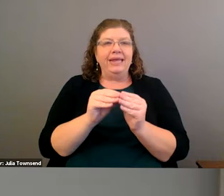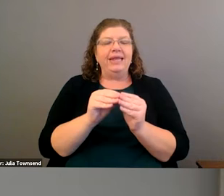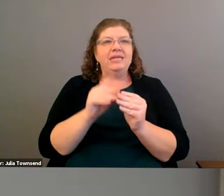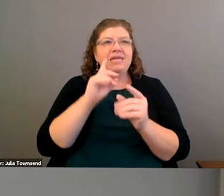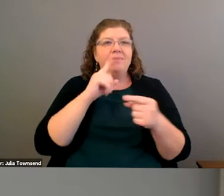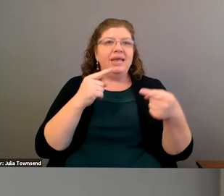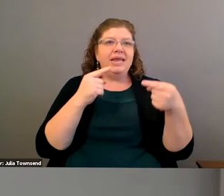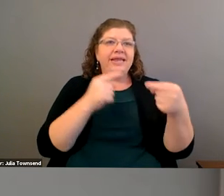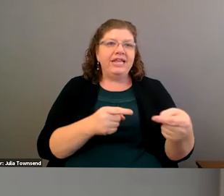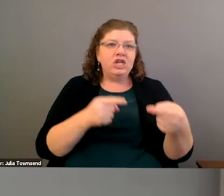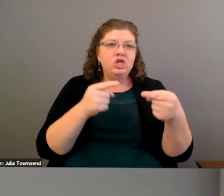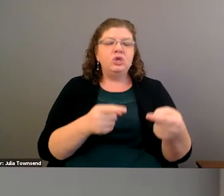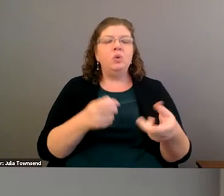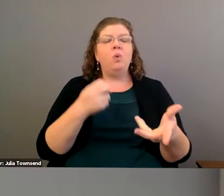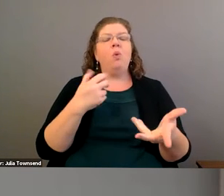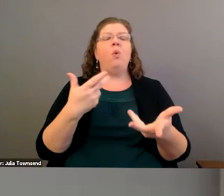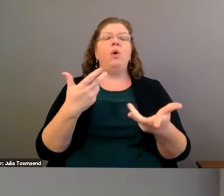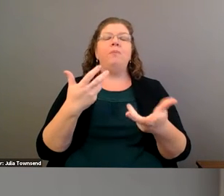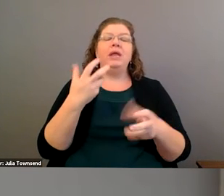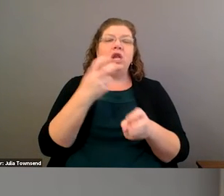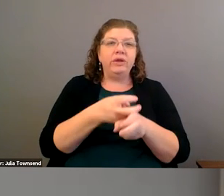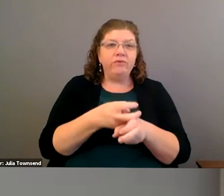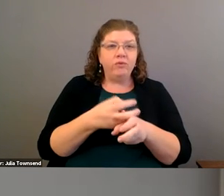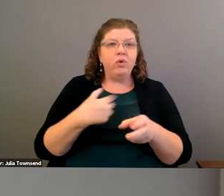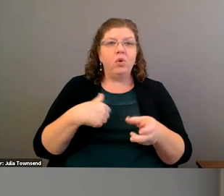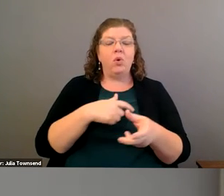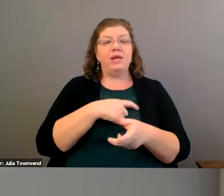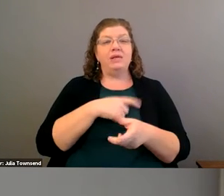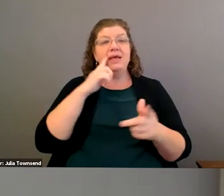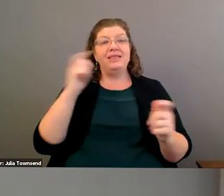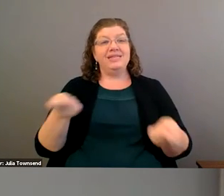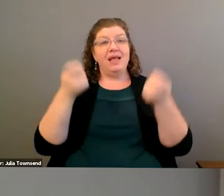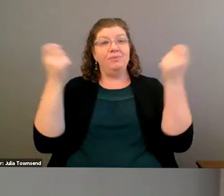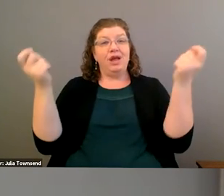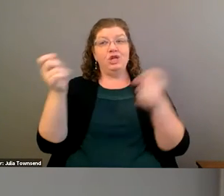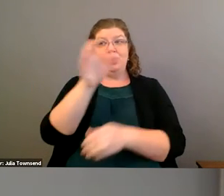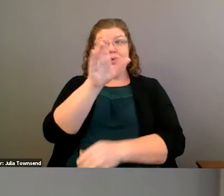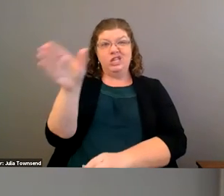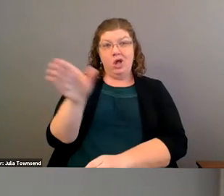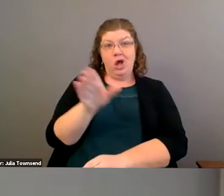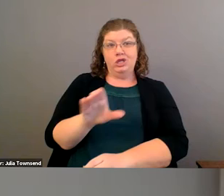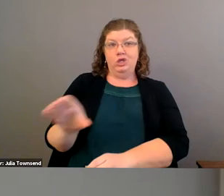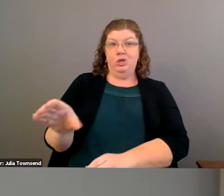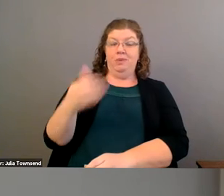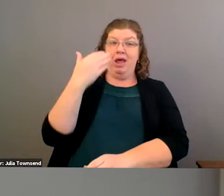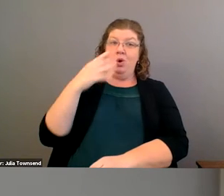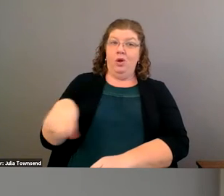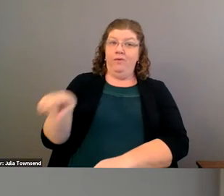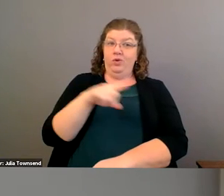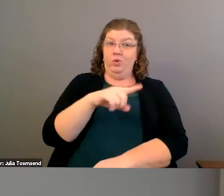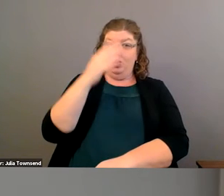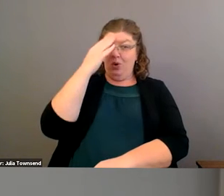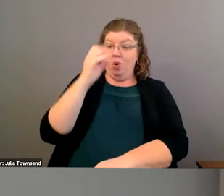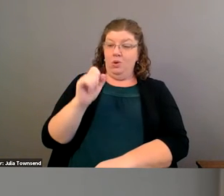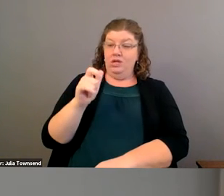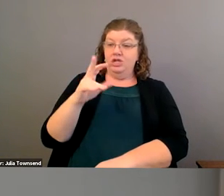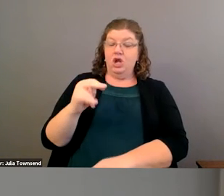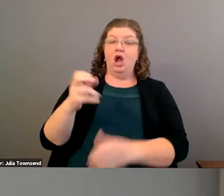Zoom fueron como una dificultad para nosotros, el hecho de que la celebración fue por Zoom, no sé si lo sabes,